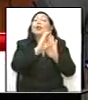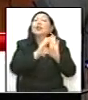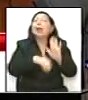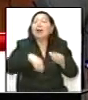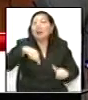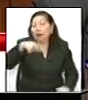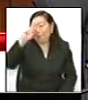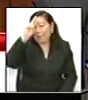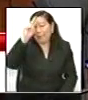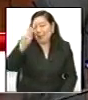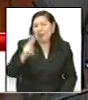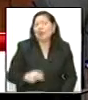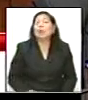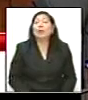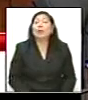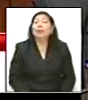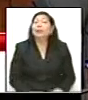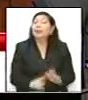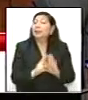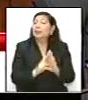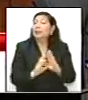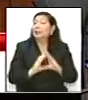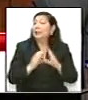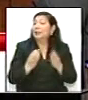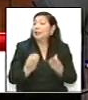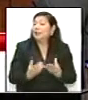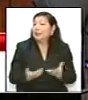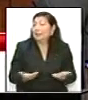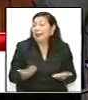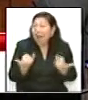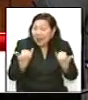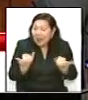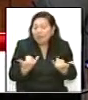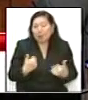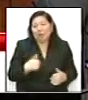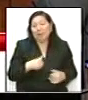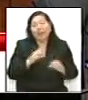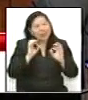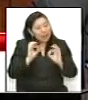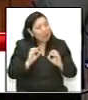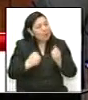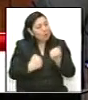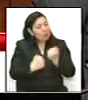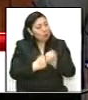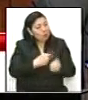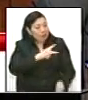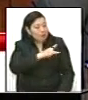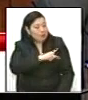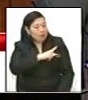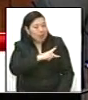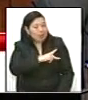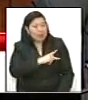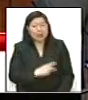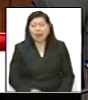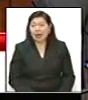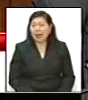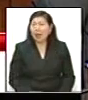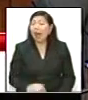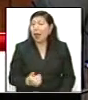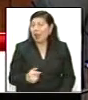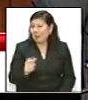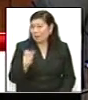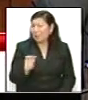Perú y establecidos en el reglamento del Congreso. Eso es lo que nosotros hemos hecho. Lo que pasa es que a la gente, hay